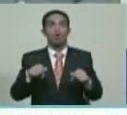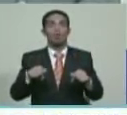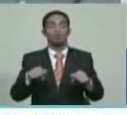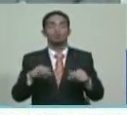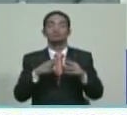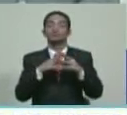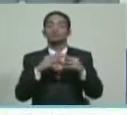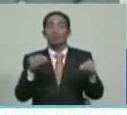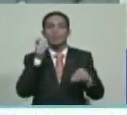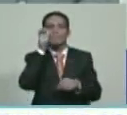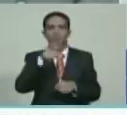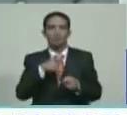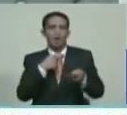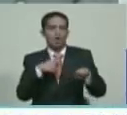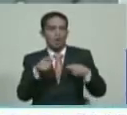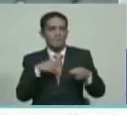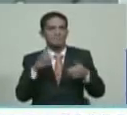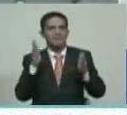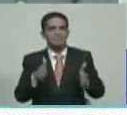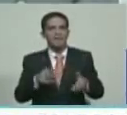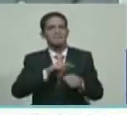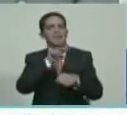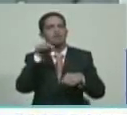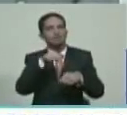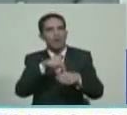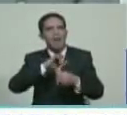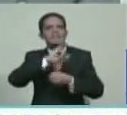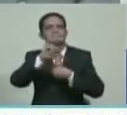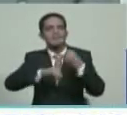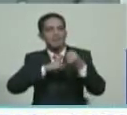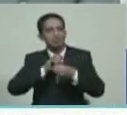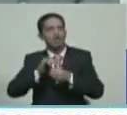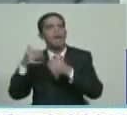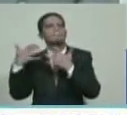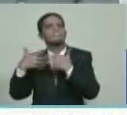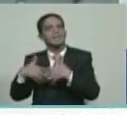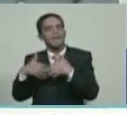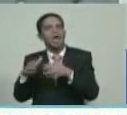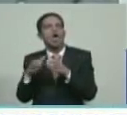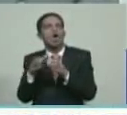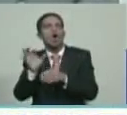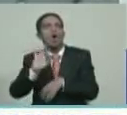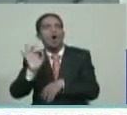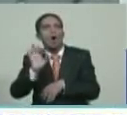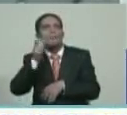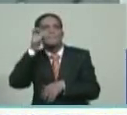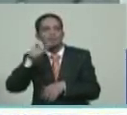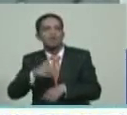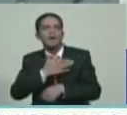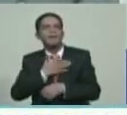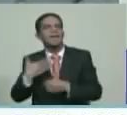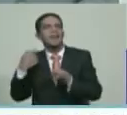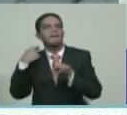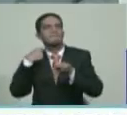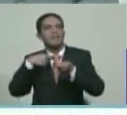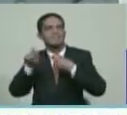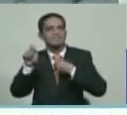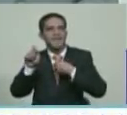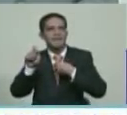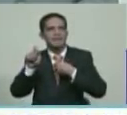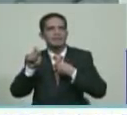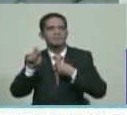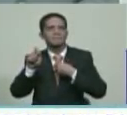comerciante nacional internacional toda empresa o toda persona que quiera vender o